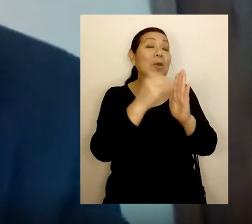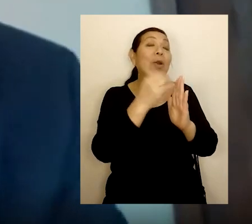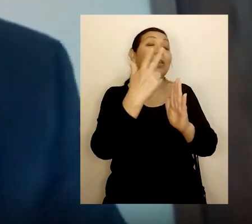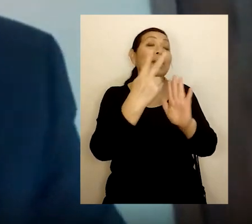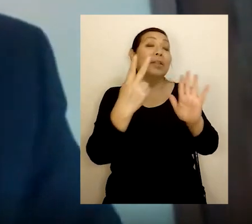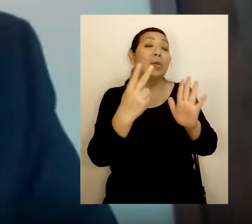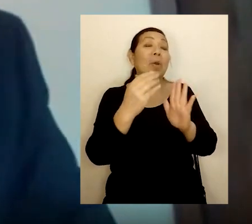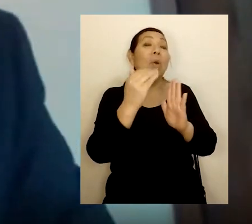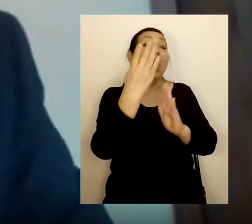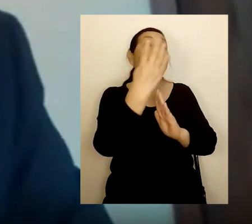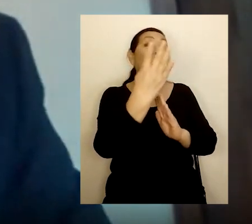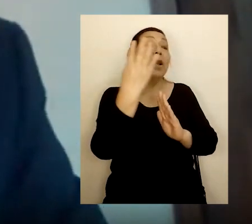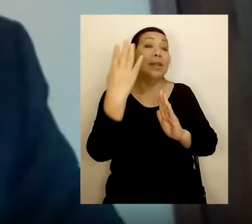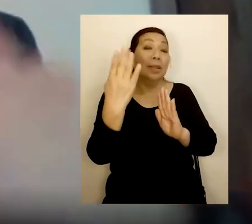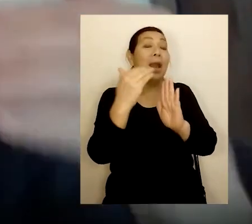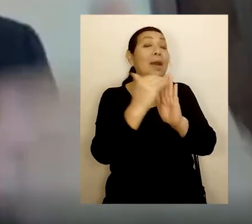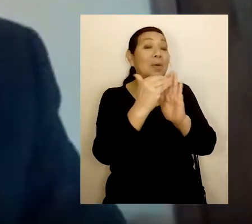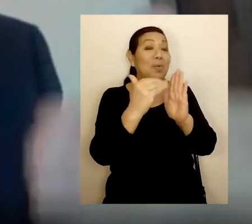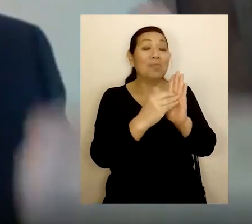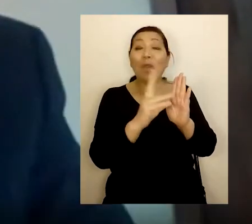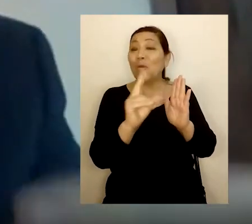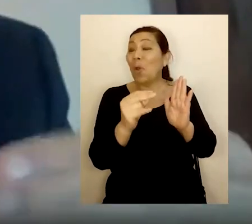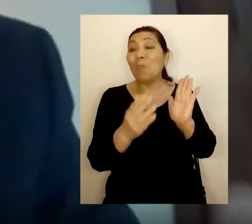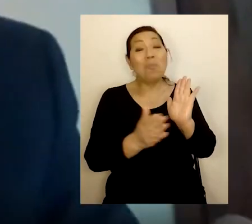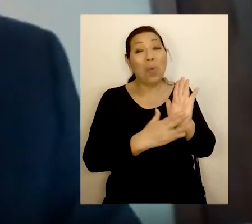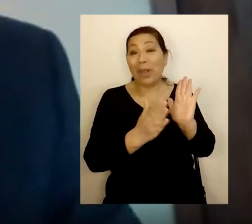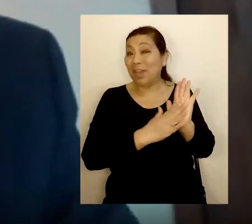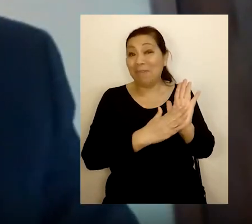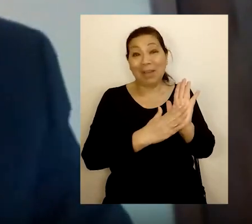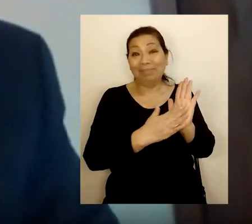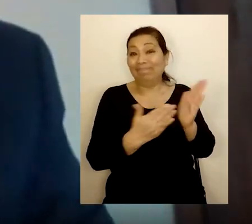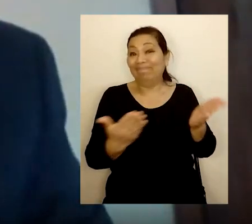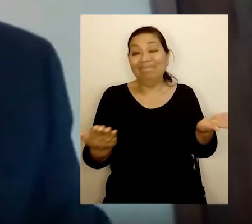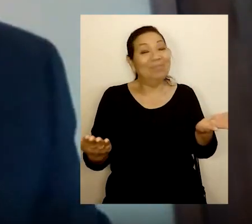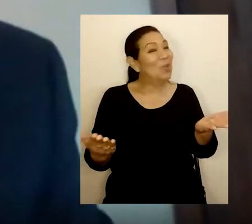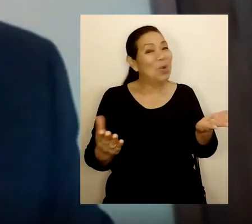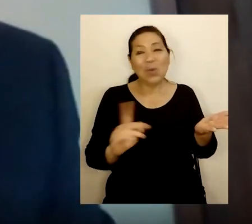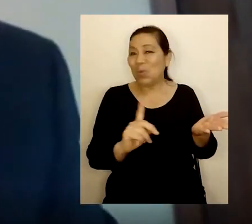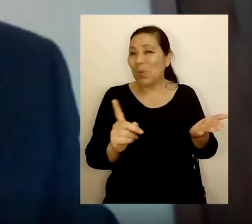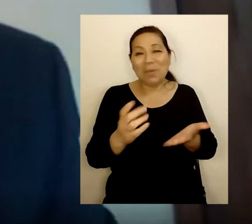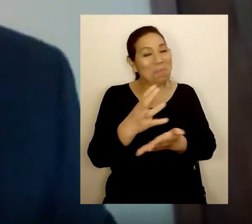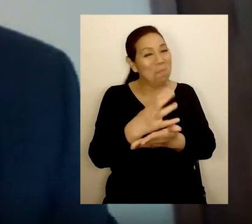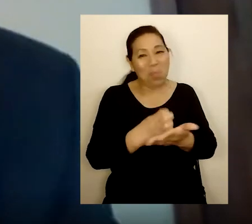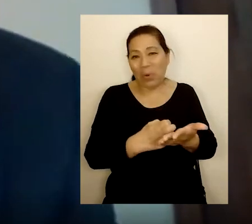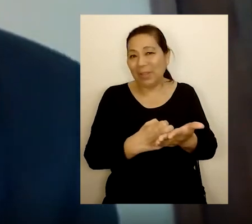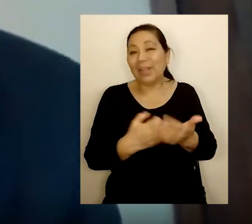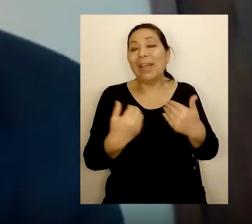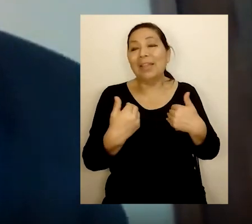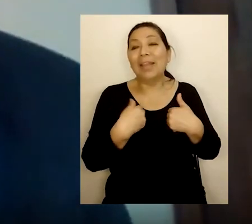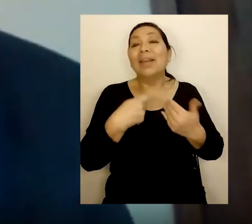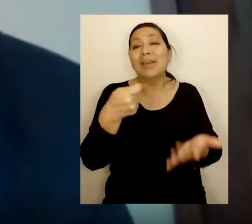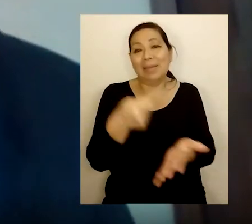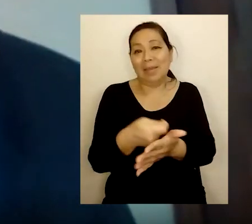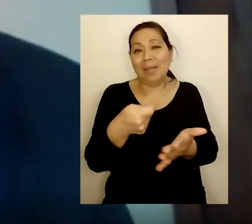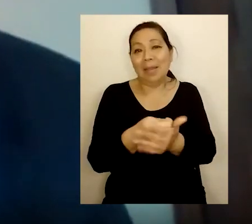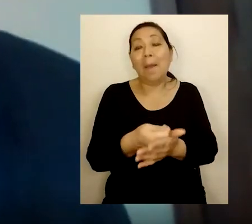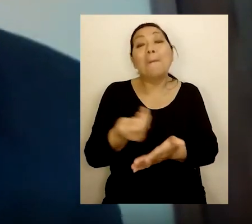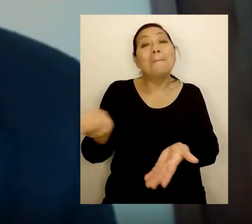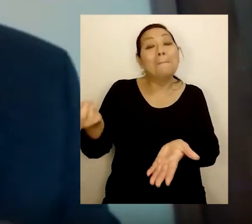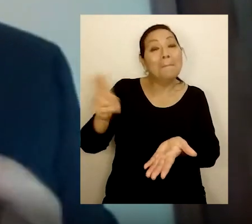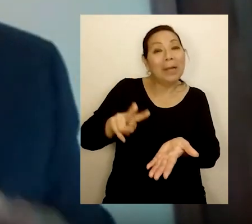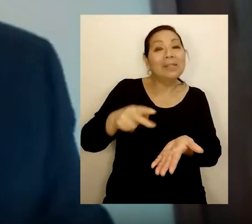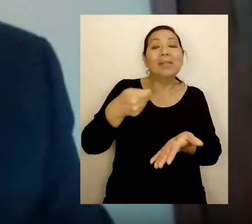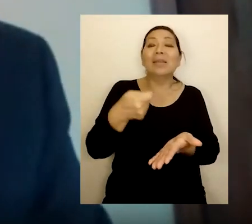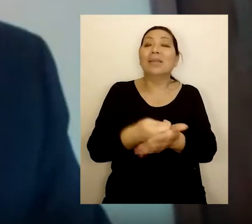37 y artículo 44, si no pruebas el gasto, no es deducible y tienes que pagar más